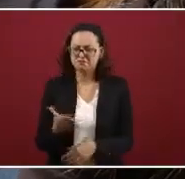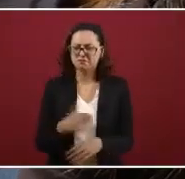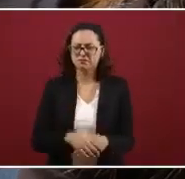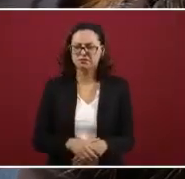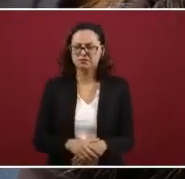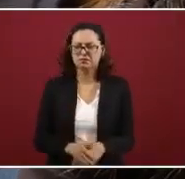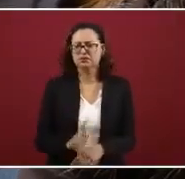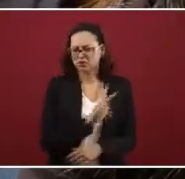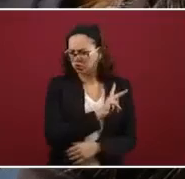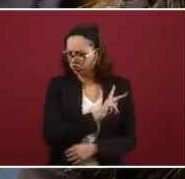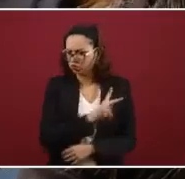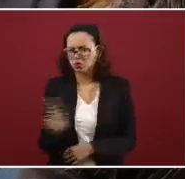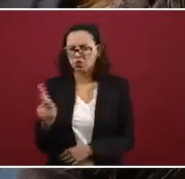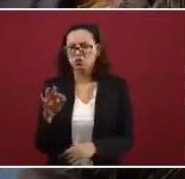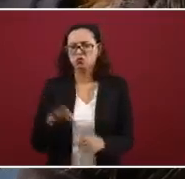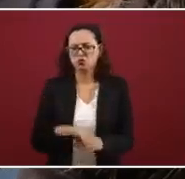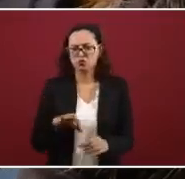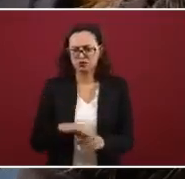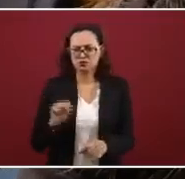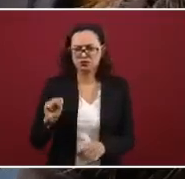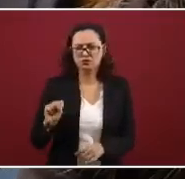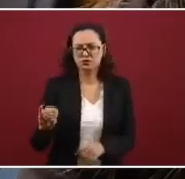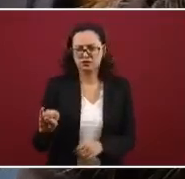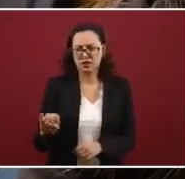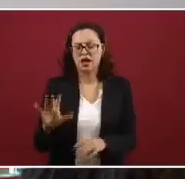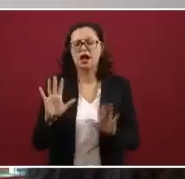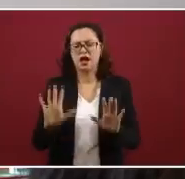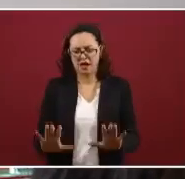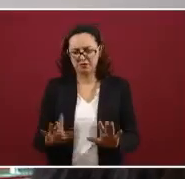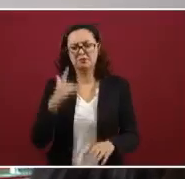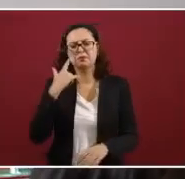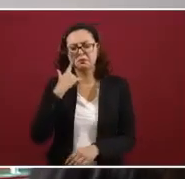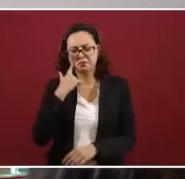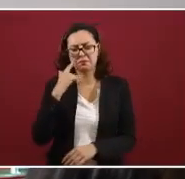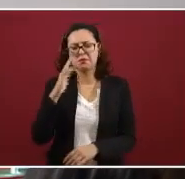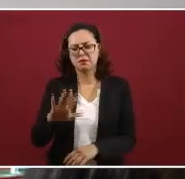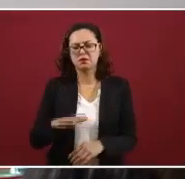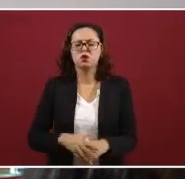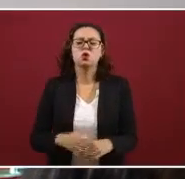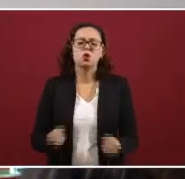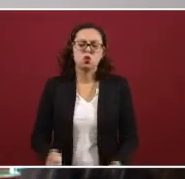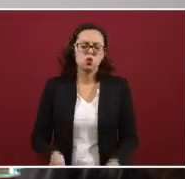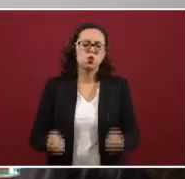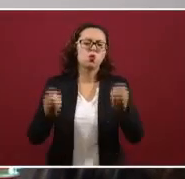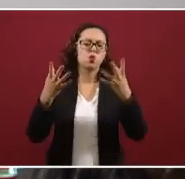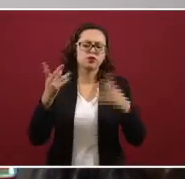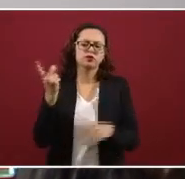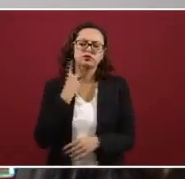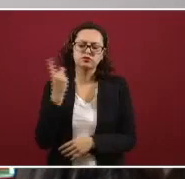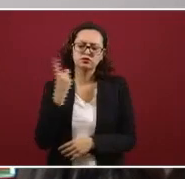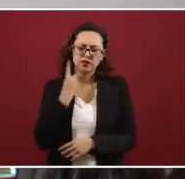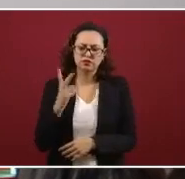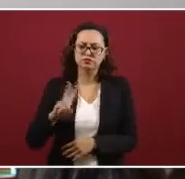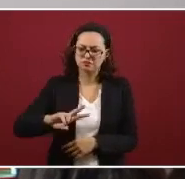por unanimidad en su momento. Por eso, pero vamos a ver cuántos son y por qué no de una vez,